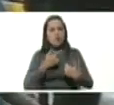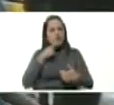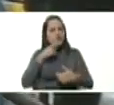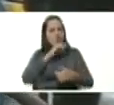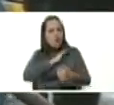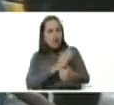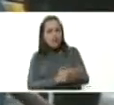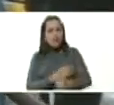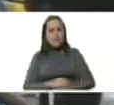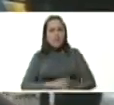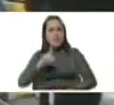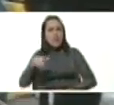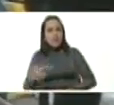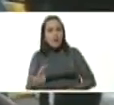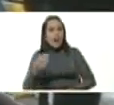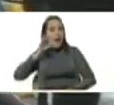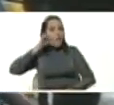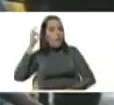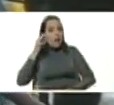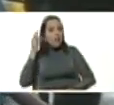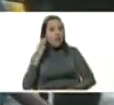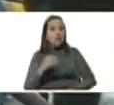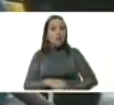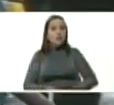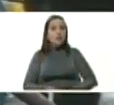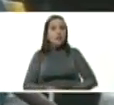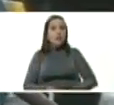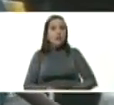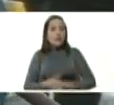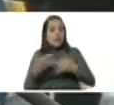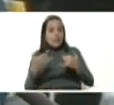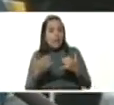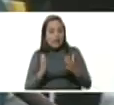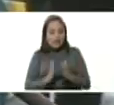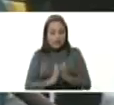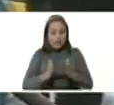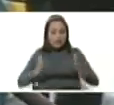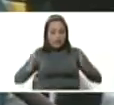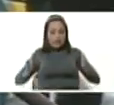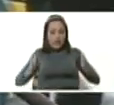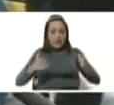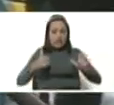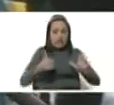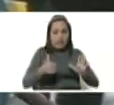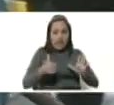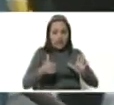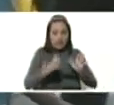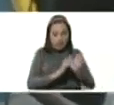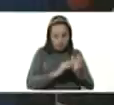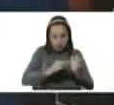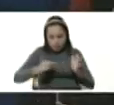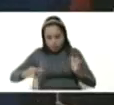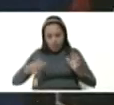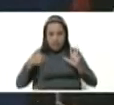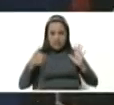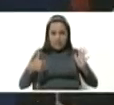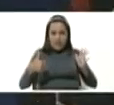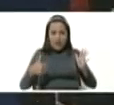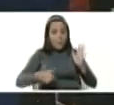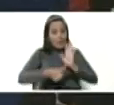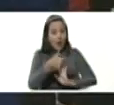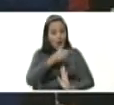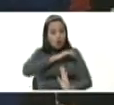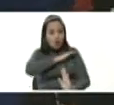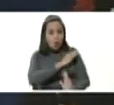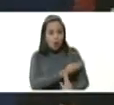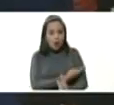me voy al amarillo. El amarillo ya estamos en 6. En 6 de la tarde, vamos la contracción más fuerte, más fuerte.